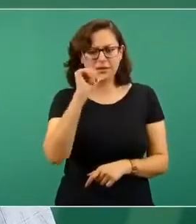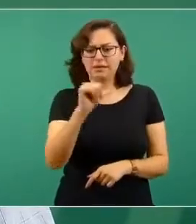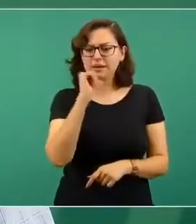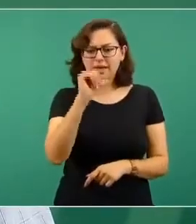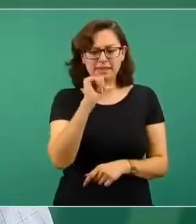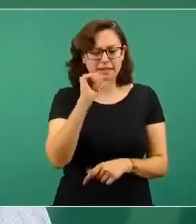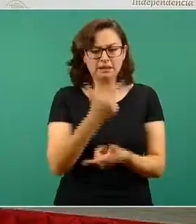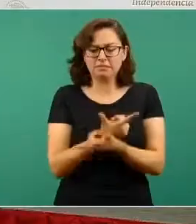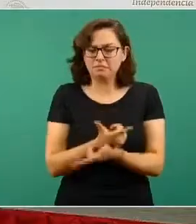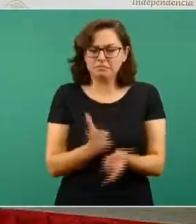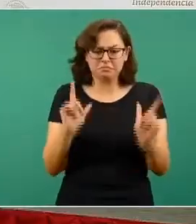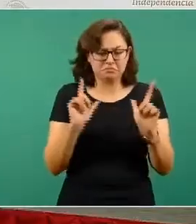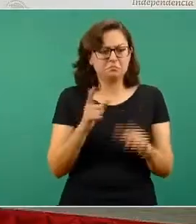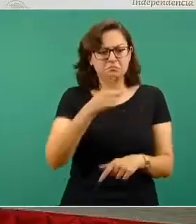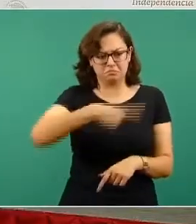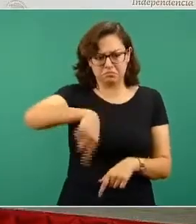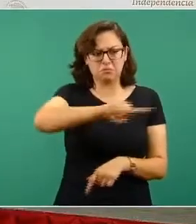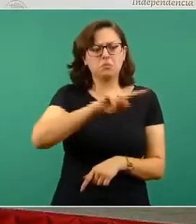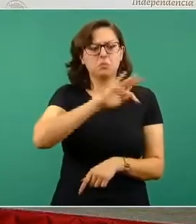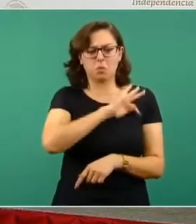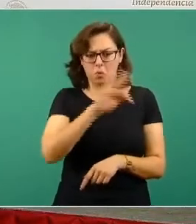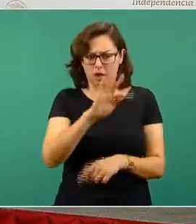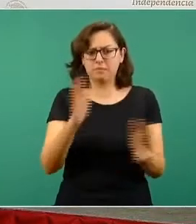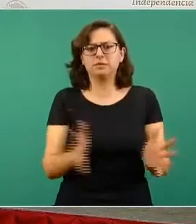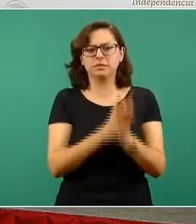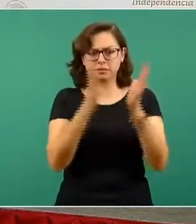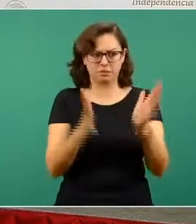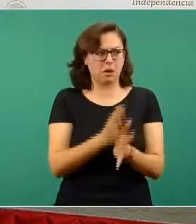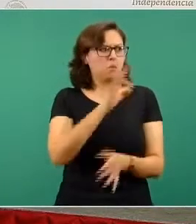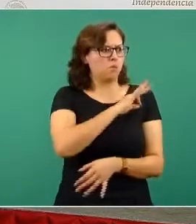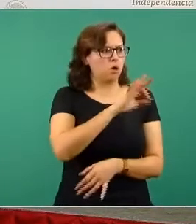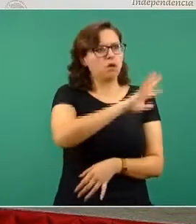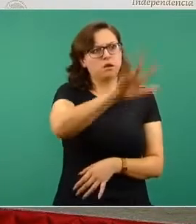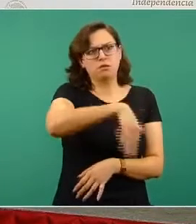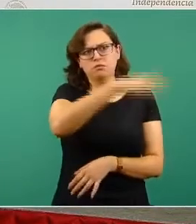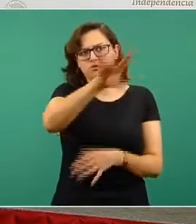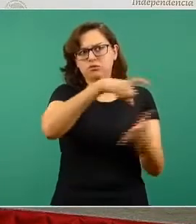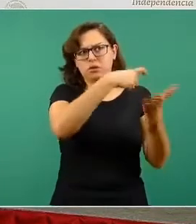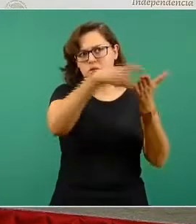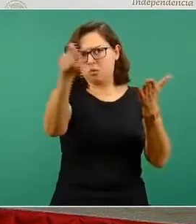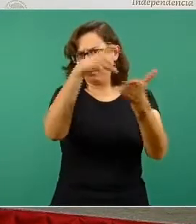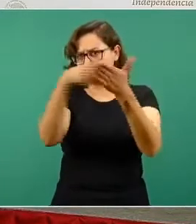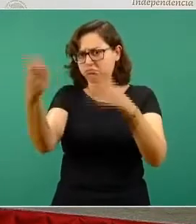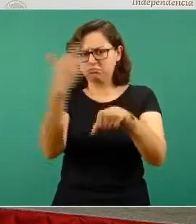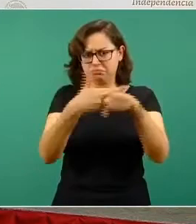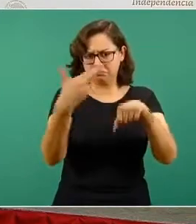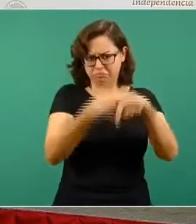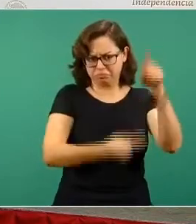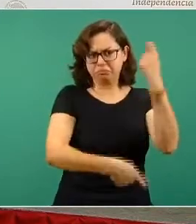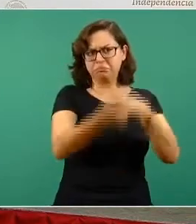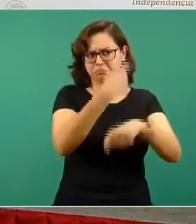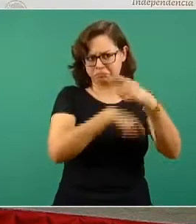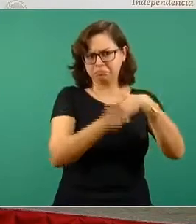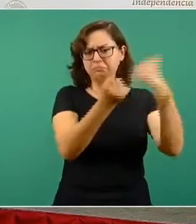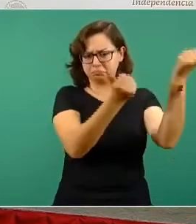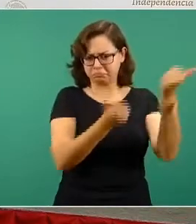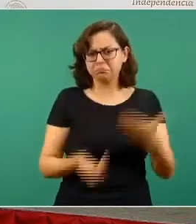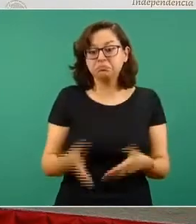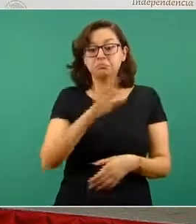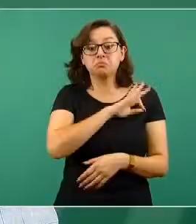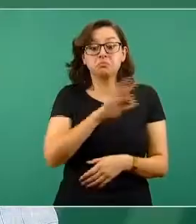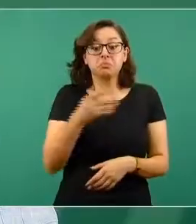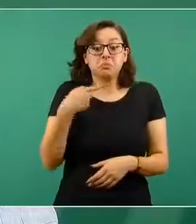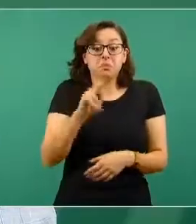están publicadas la manera como las entidades o las empresas privadas pueden llevar a cabo sus trámites para poder ofrecer la vacuna. El problema